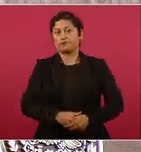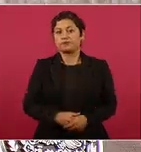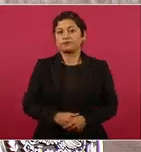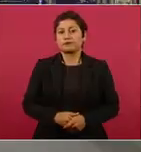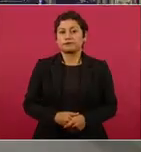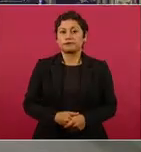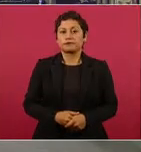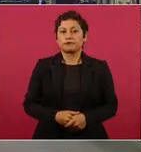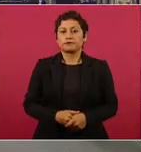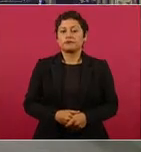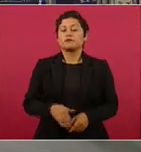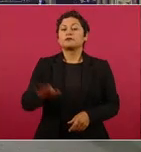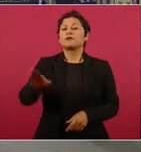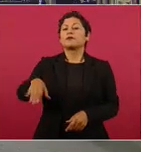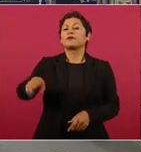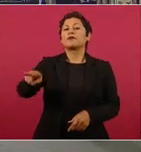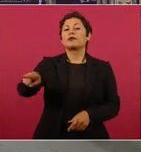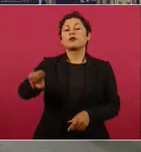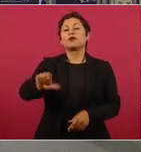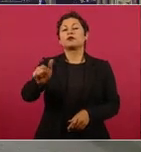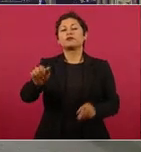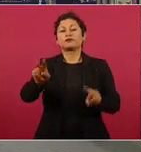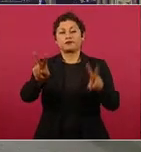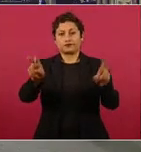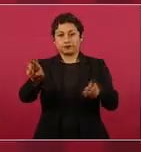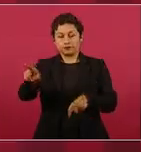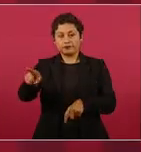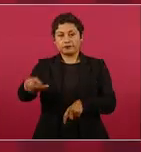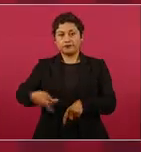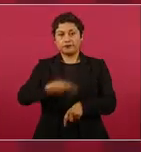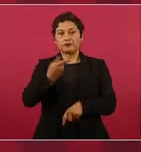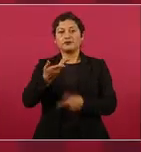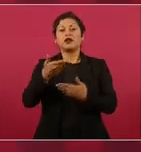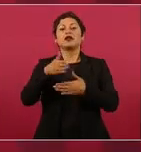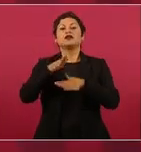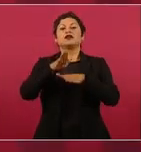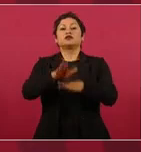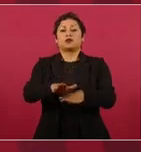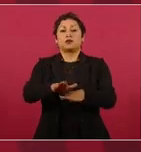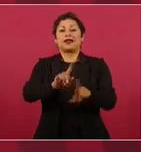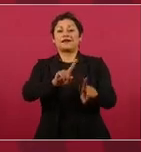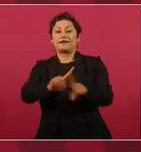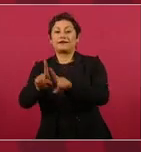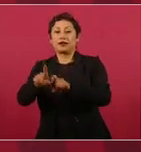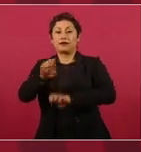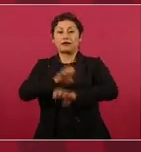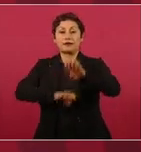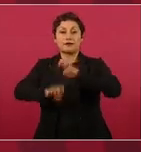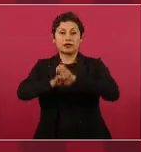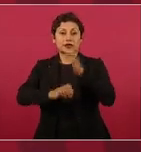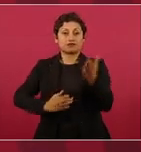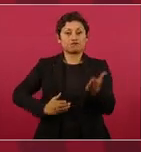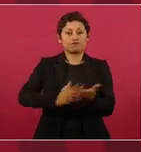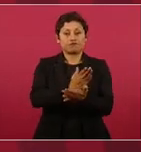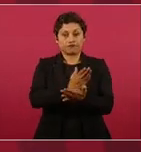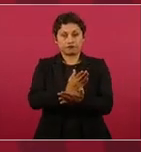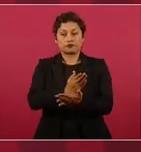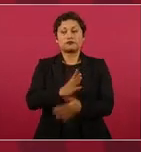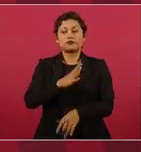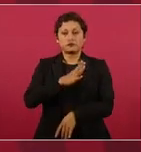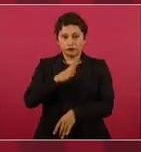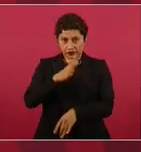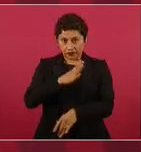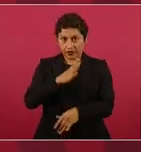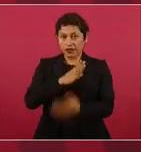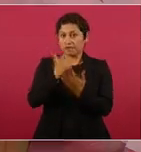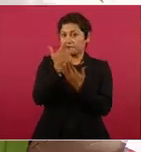Y acerca del procedimiento de las agencias que intervienen, hay un protocolo